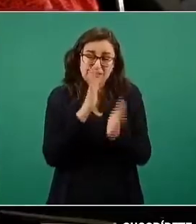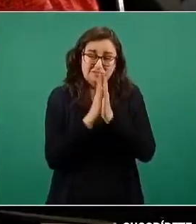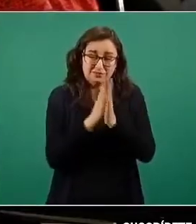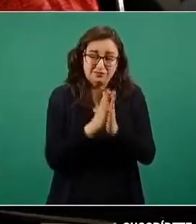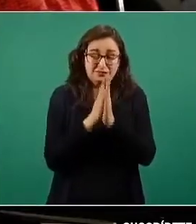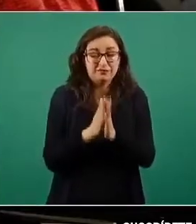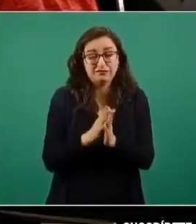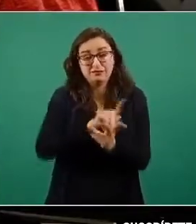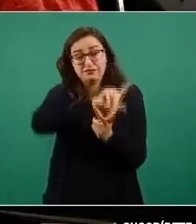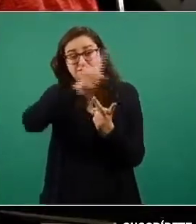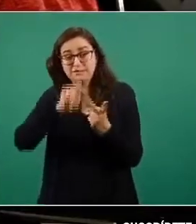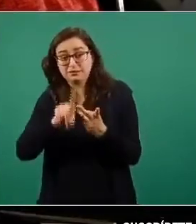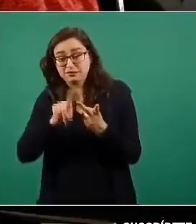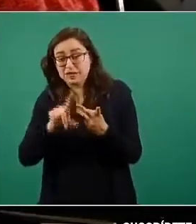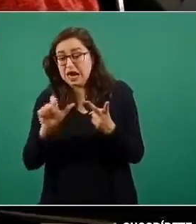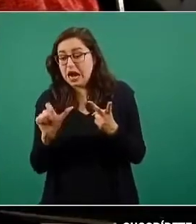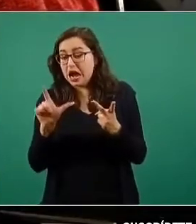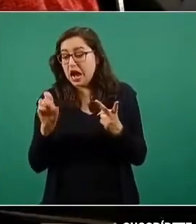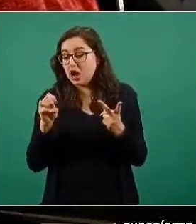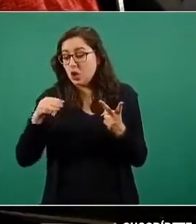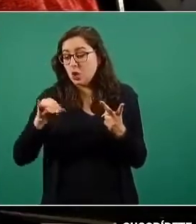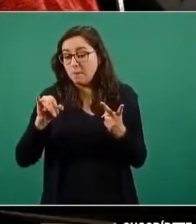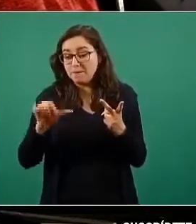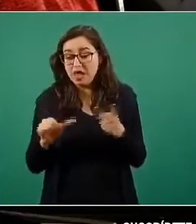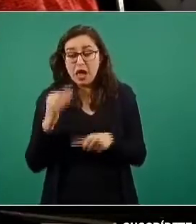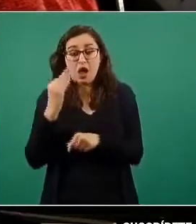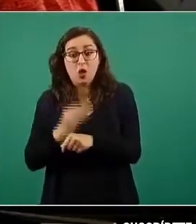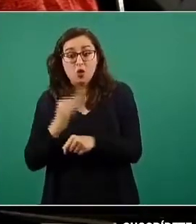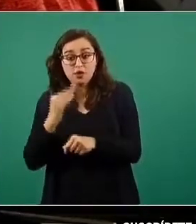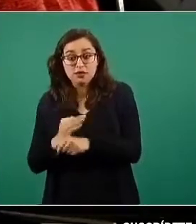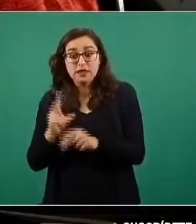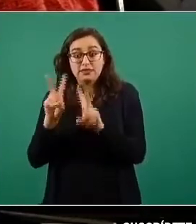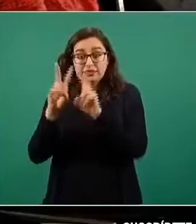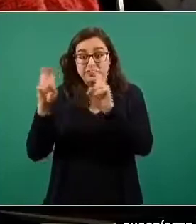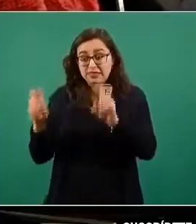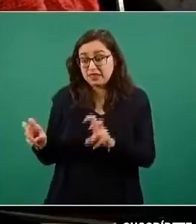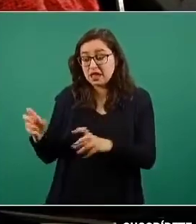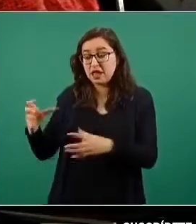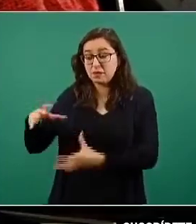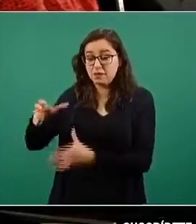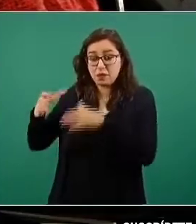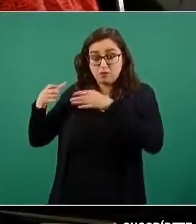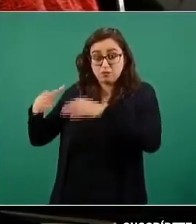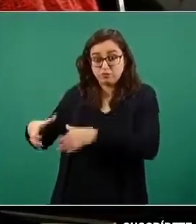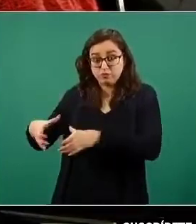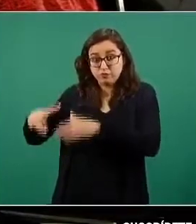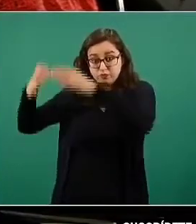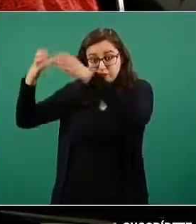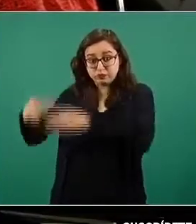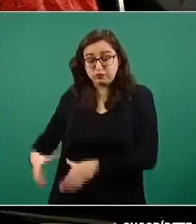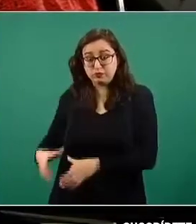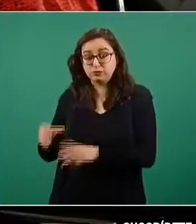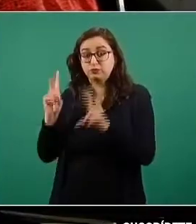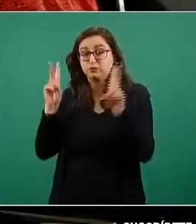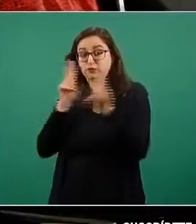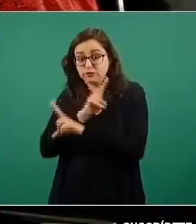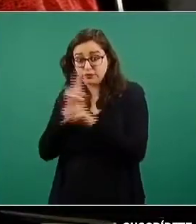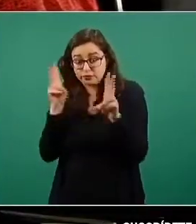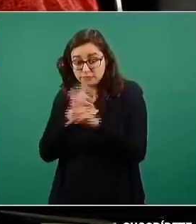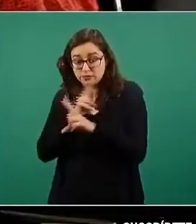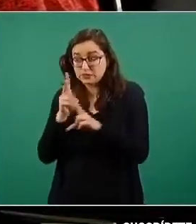ahora que hay este desabasto del tema de los tanques de oxígeno, surgen estas otras opciones de los